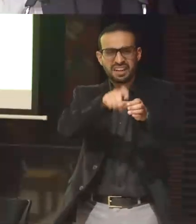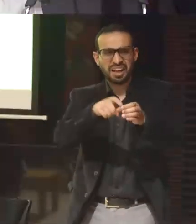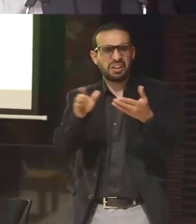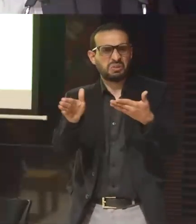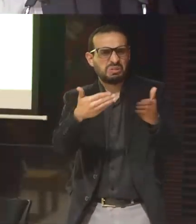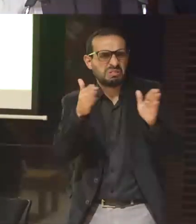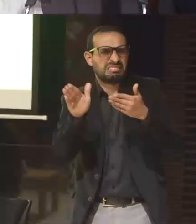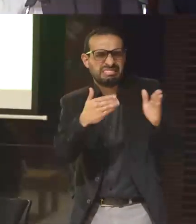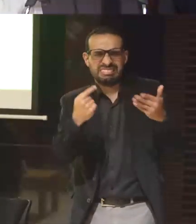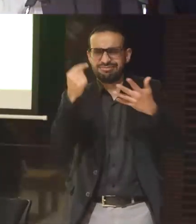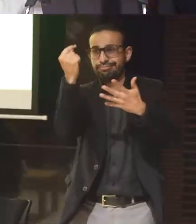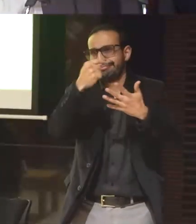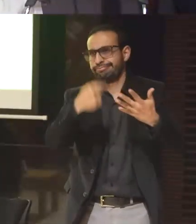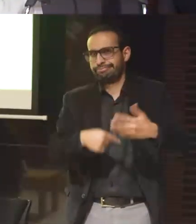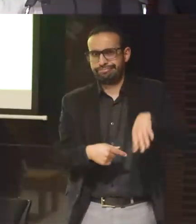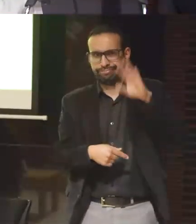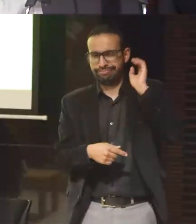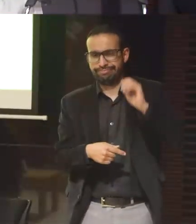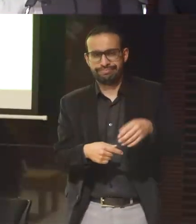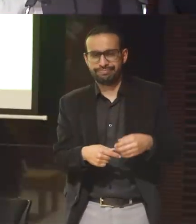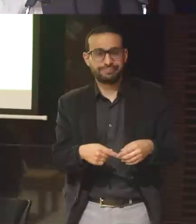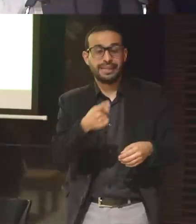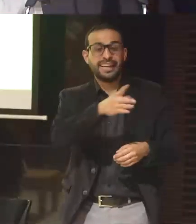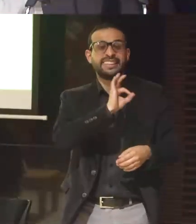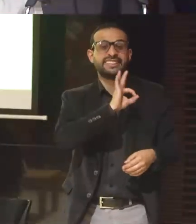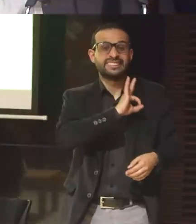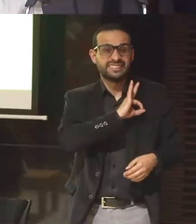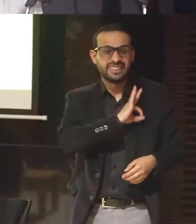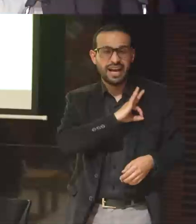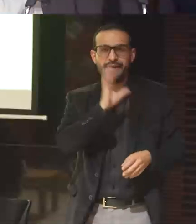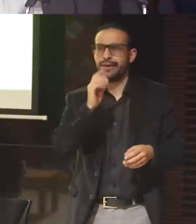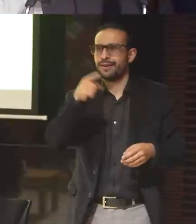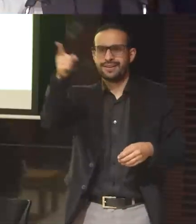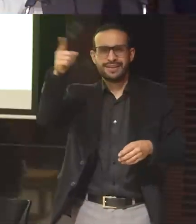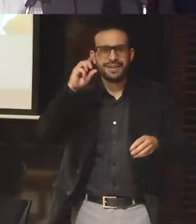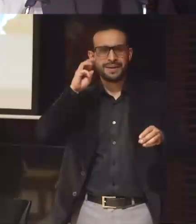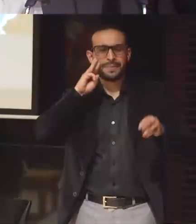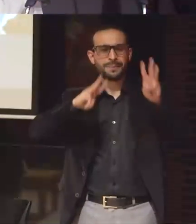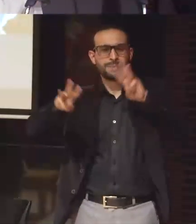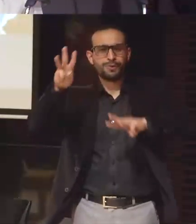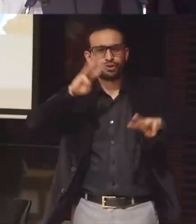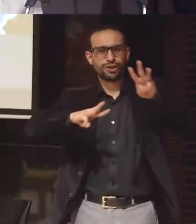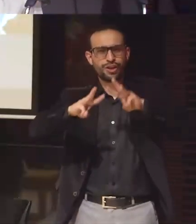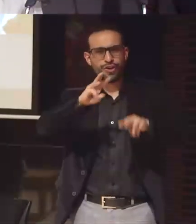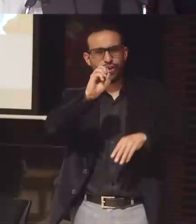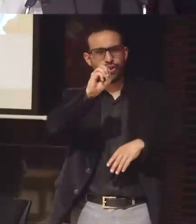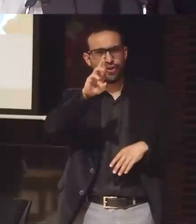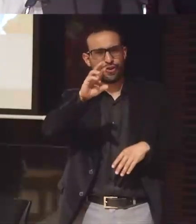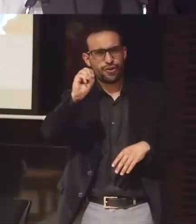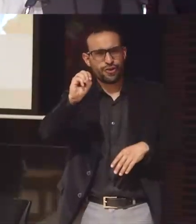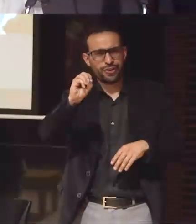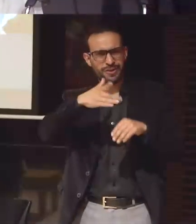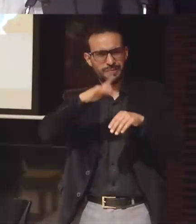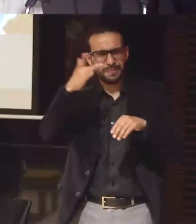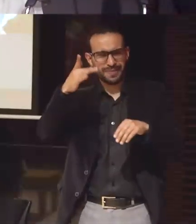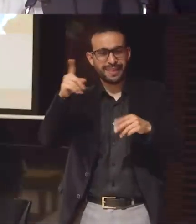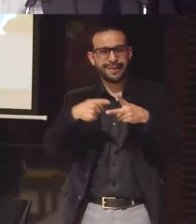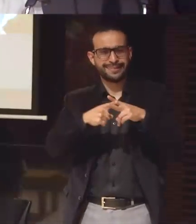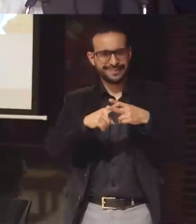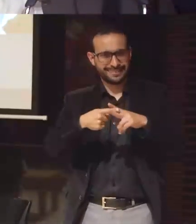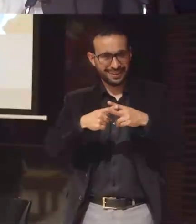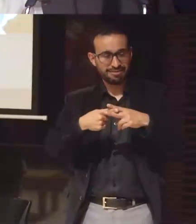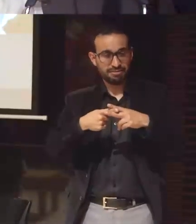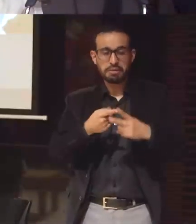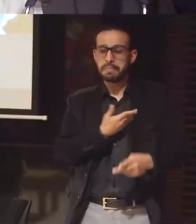los cursos que daba el sábado en el Museo del Oro. Había unos talleres que yo habría ido a, te digo, por lo